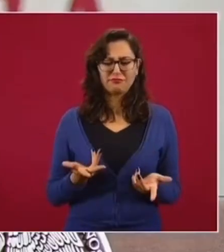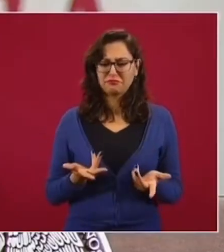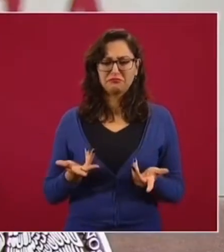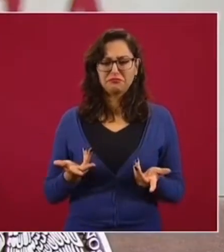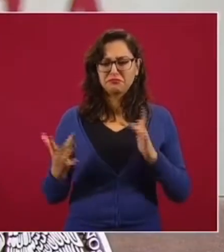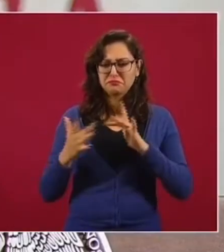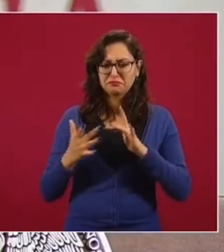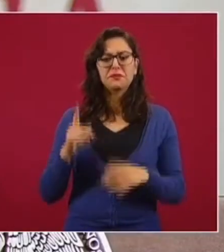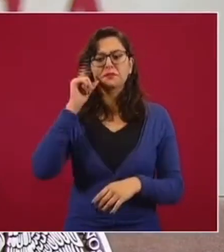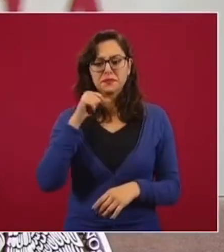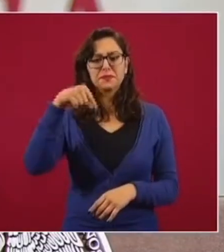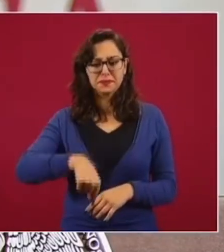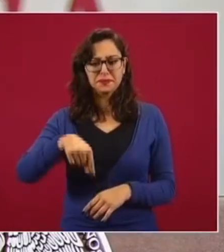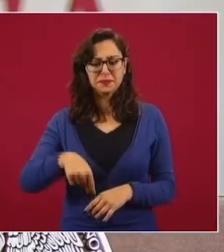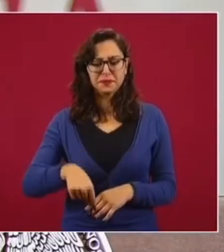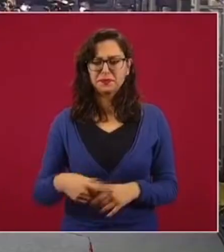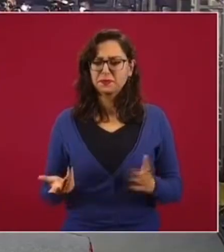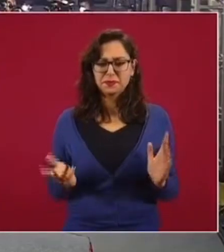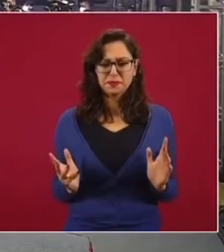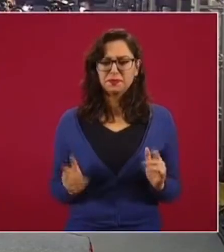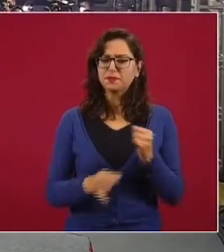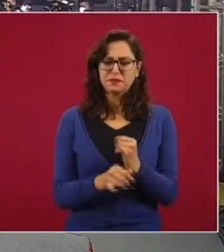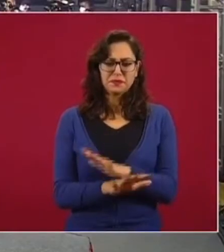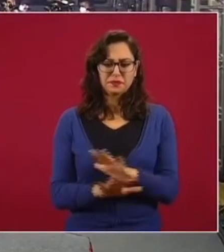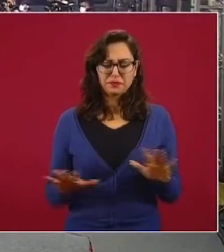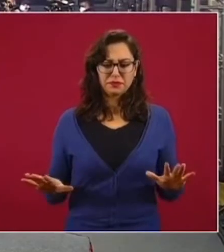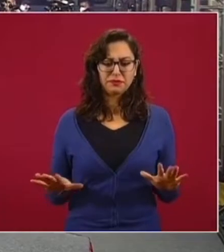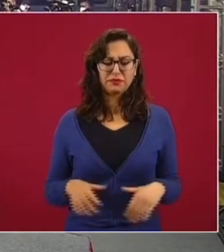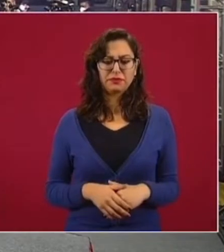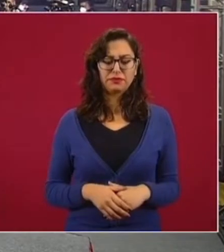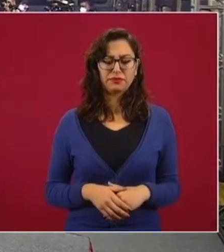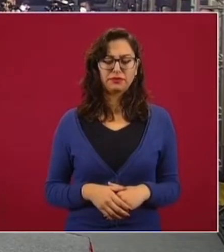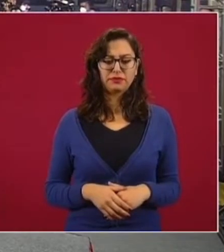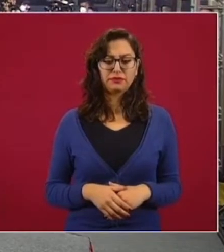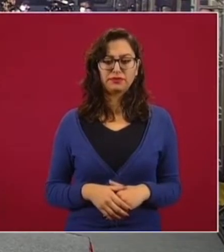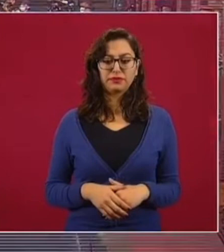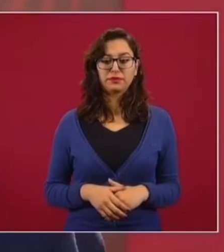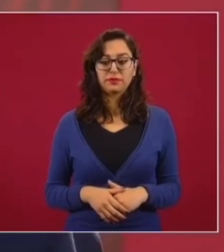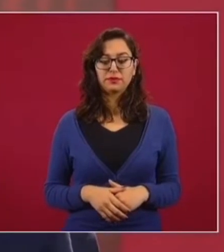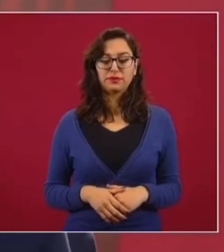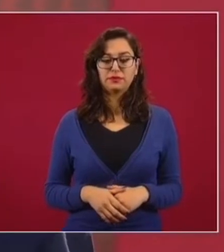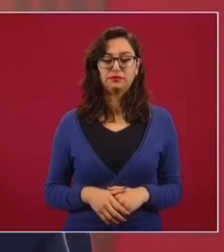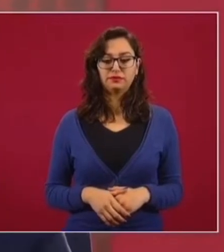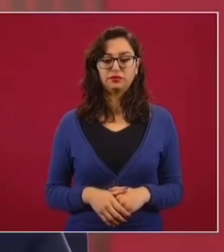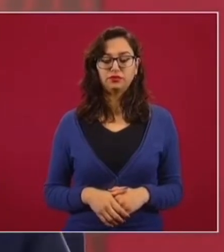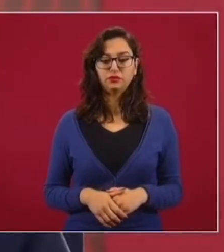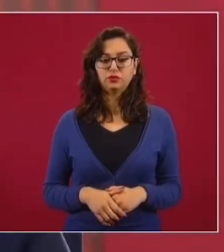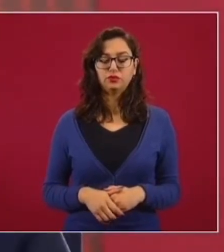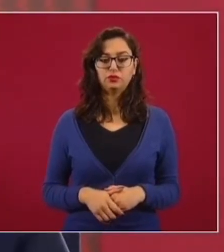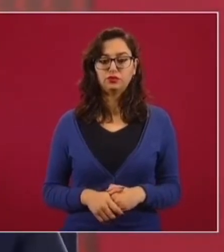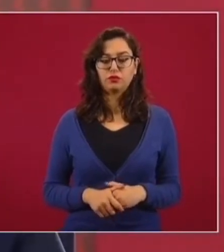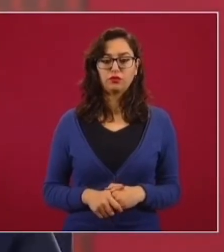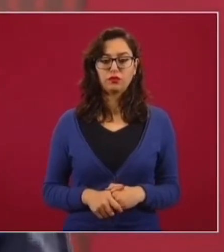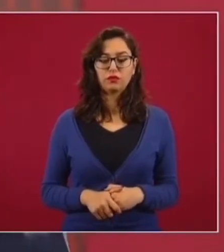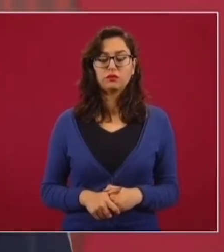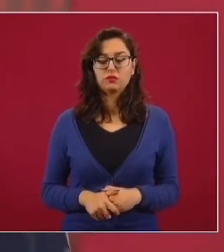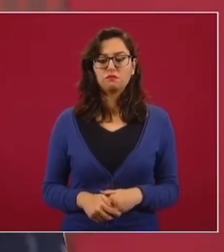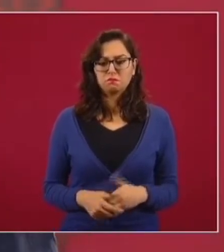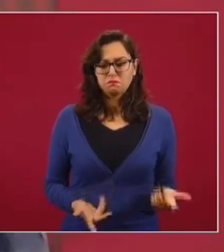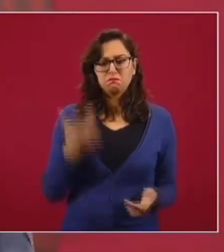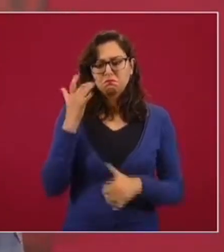y que estemos mañana aquí también informando. Yo voy a estar con mi